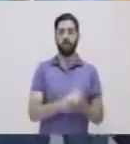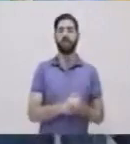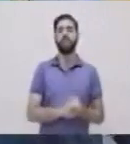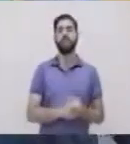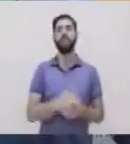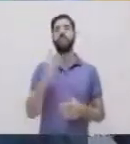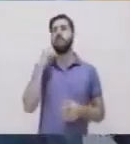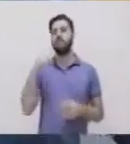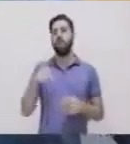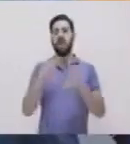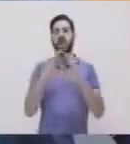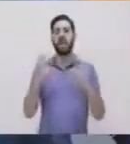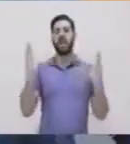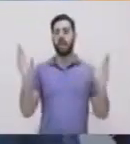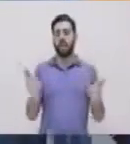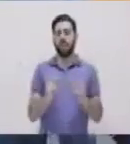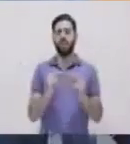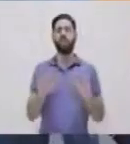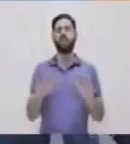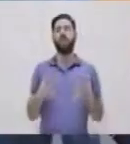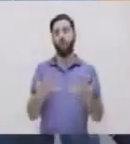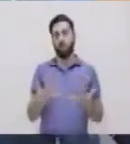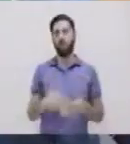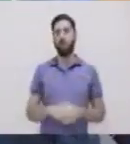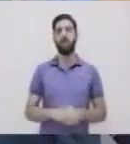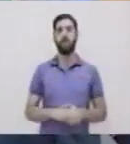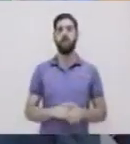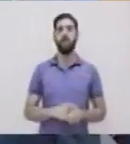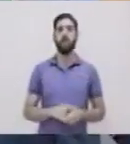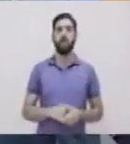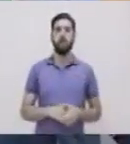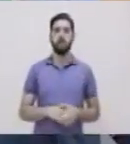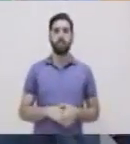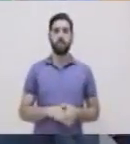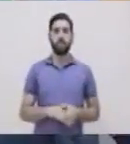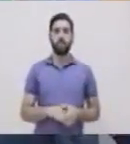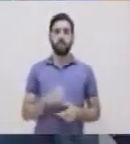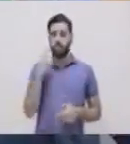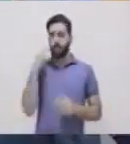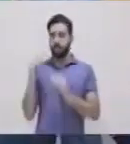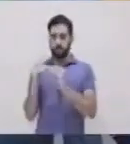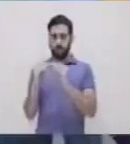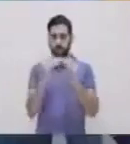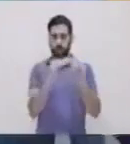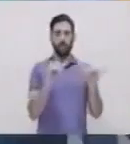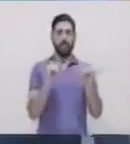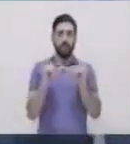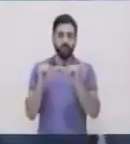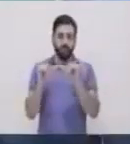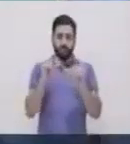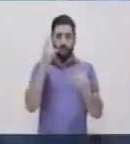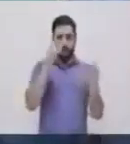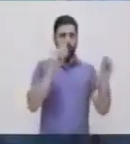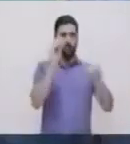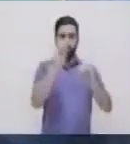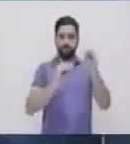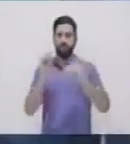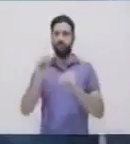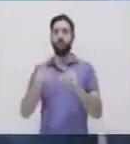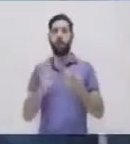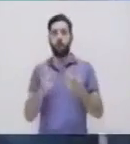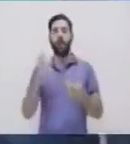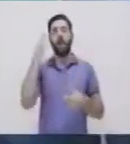Profe, si usted pudiera resumirnos su clase, ¿cómo lo haría? Muy bien. Entonces, las medidas de posición, como ya decíamos, nos van a servir